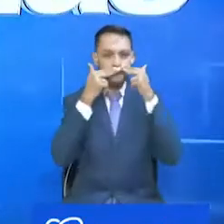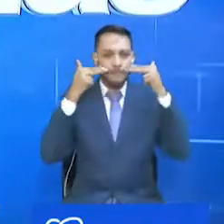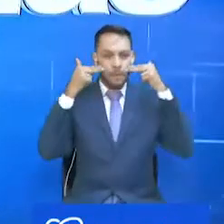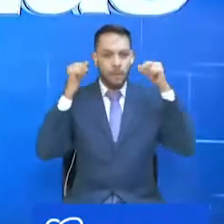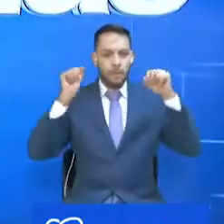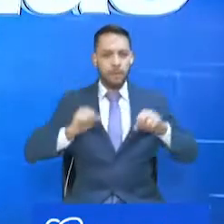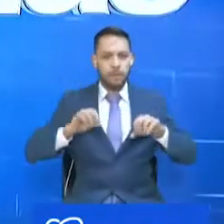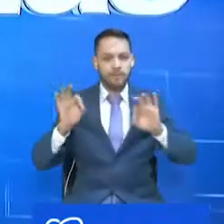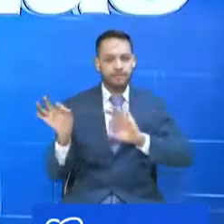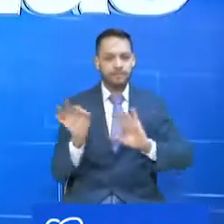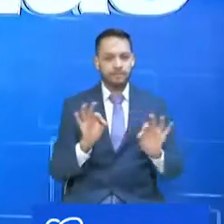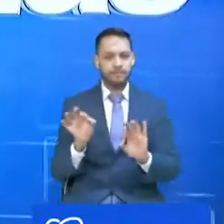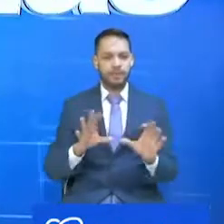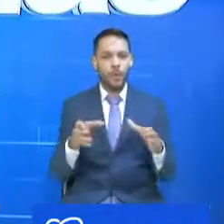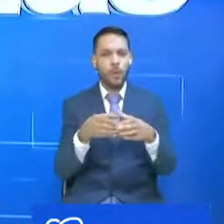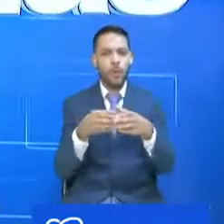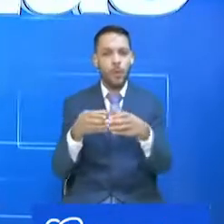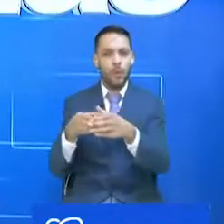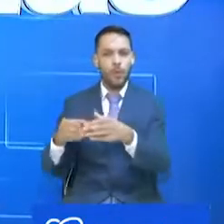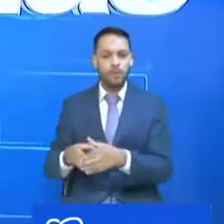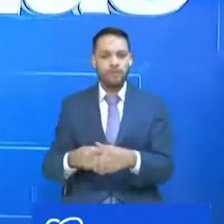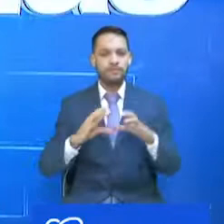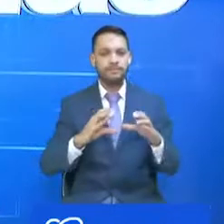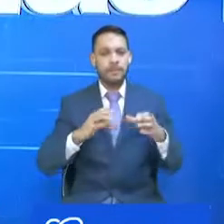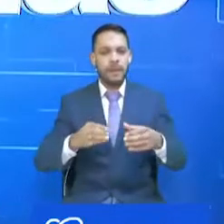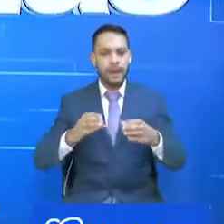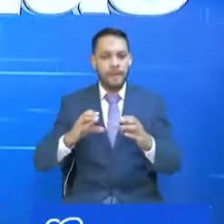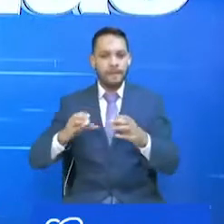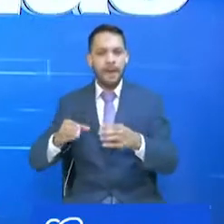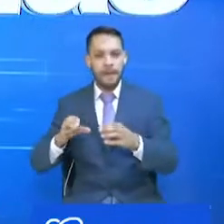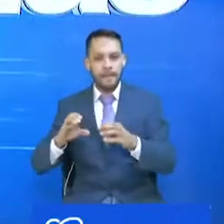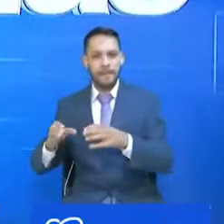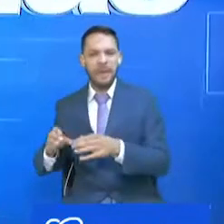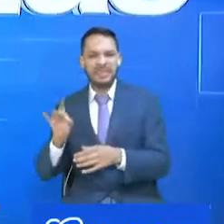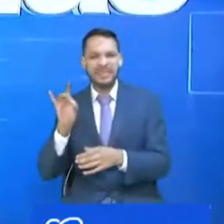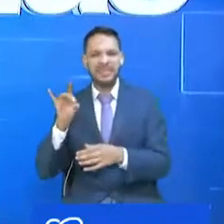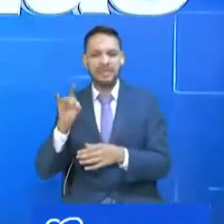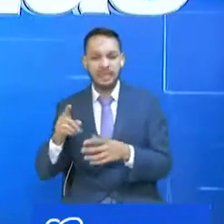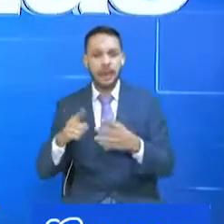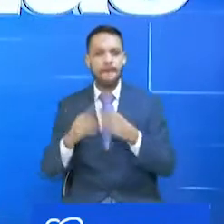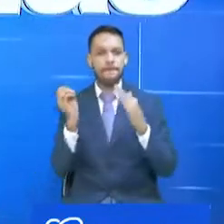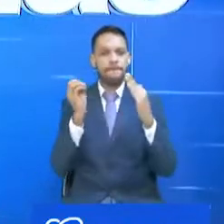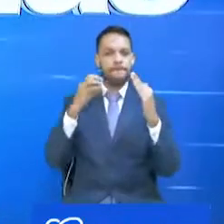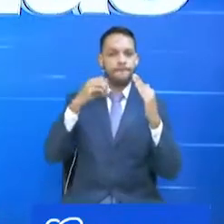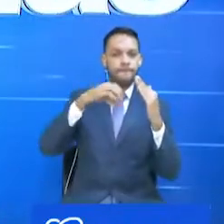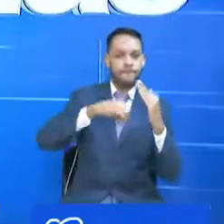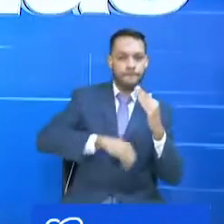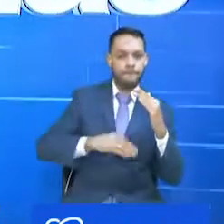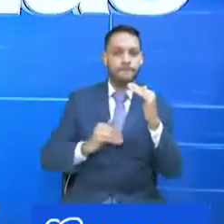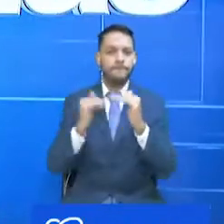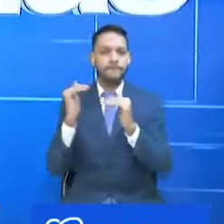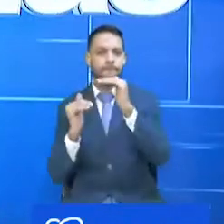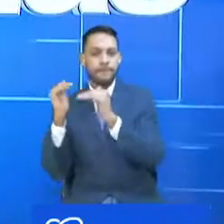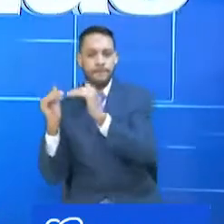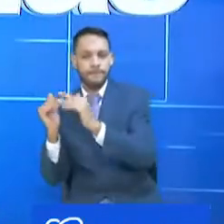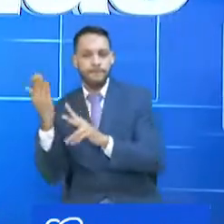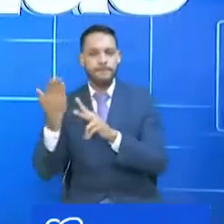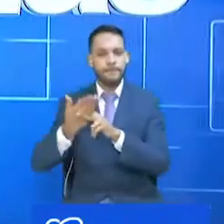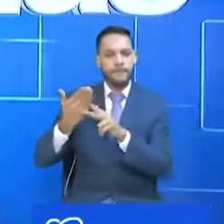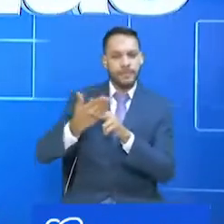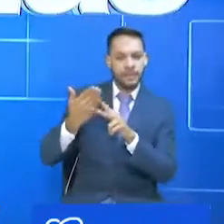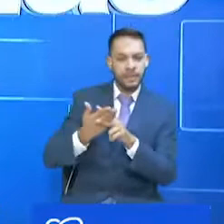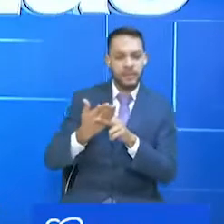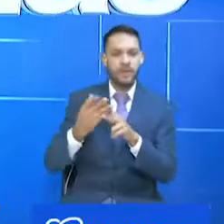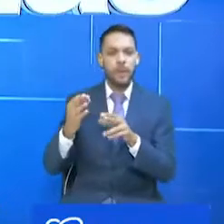construcción de 15 nuevas aulas para los estudiantes de diferentes resguardos en los municipios de marsella belén de umbría mistrató balboa y pueblo